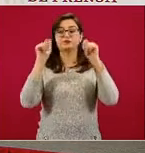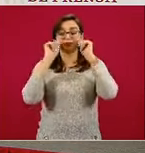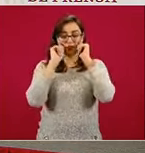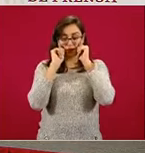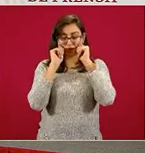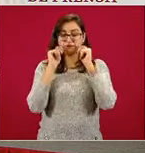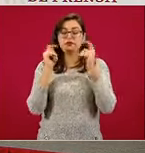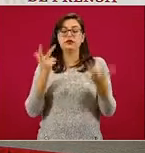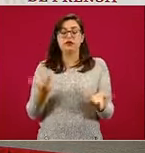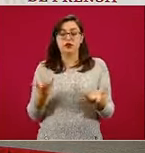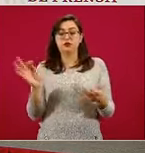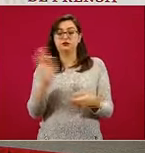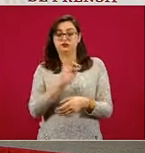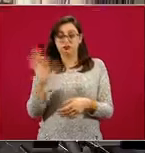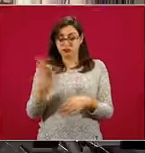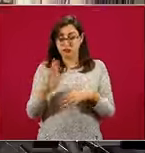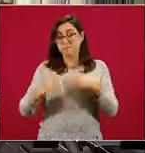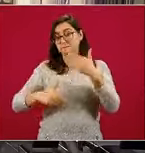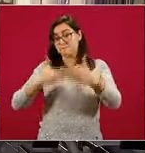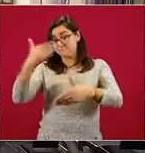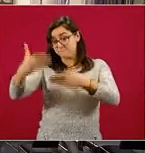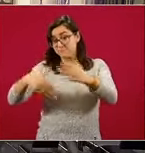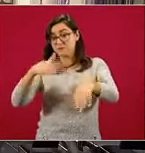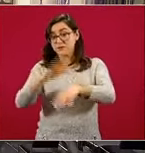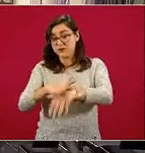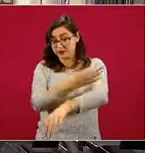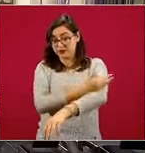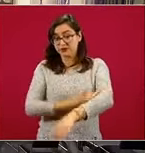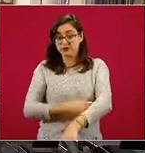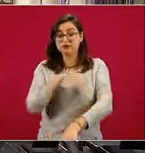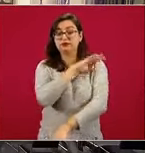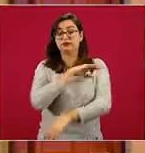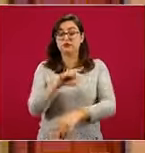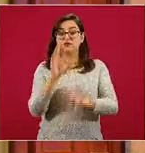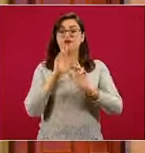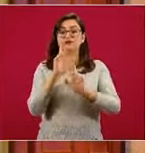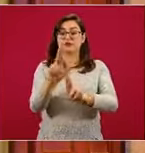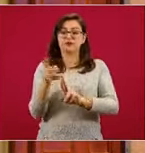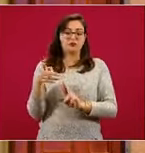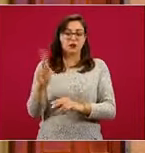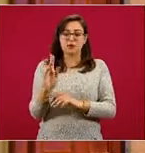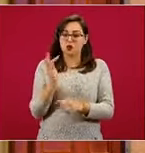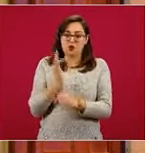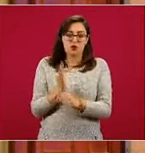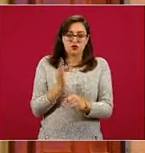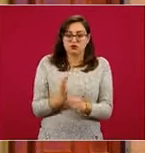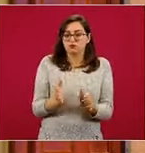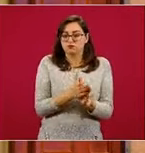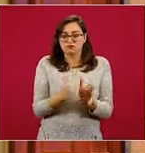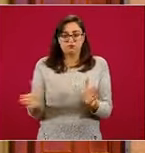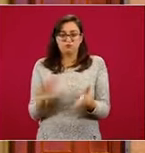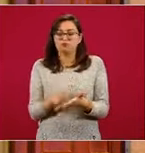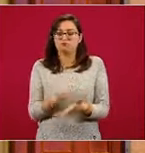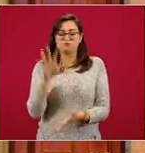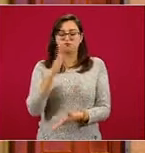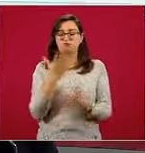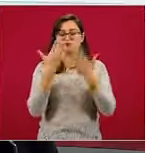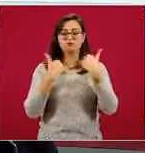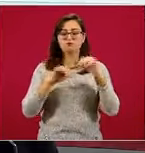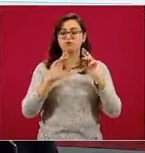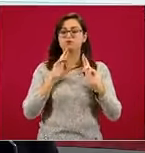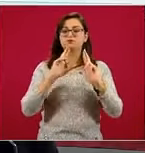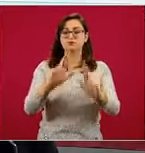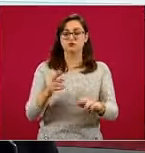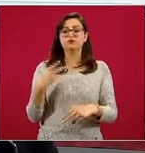ser procesada y podríamos llegar a obtener un resultado. Sin embargo, la expectativa sí es que en la mayoría no lo tengamos. Pero bueno, vamos a